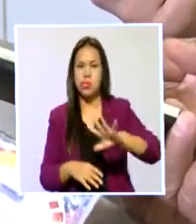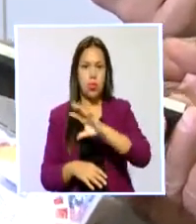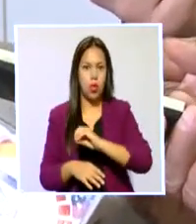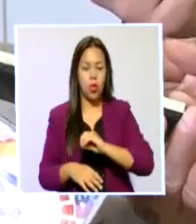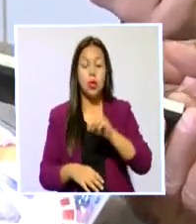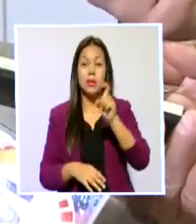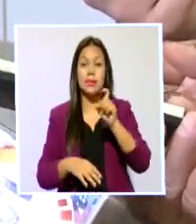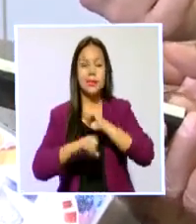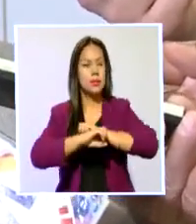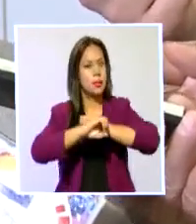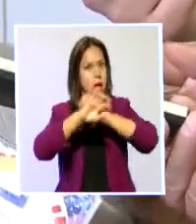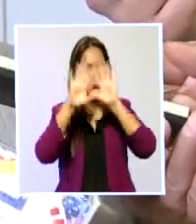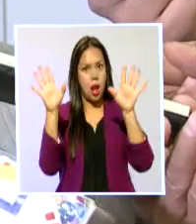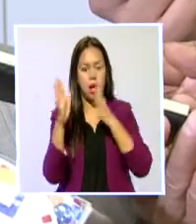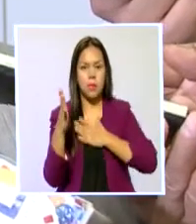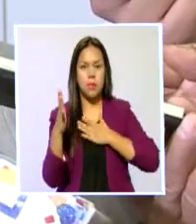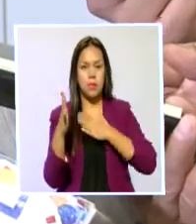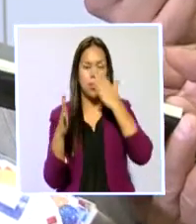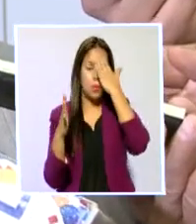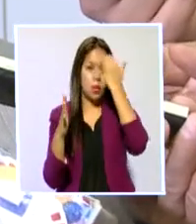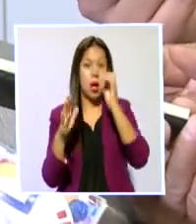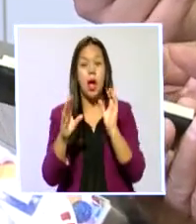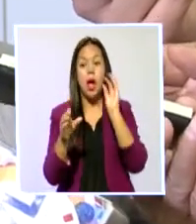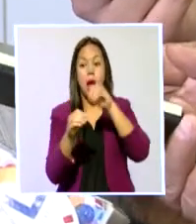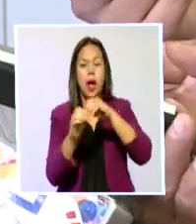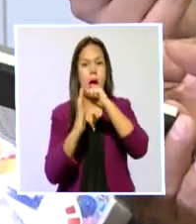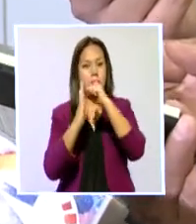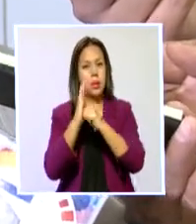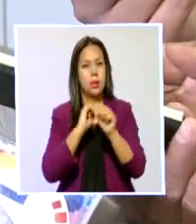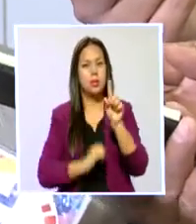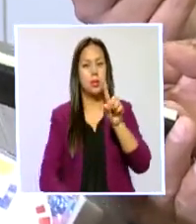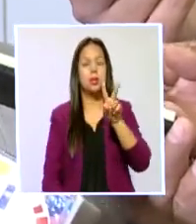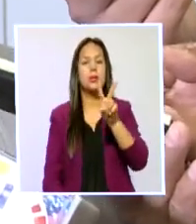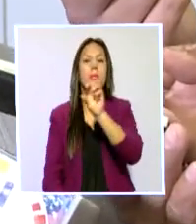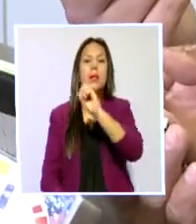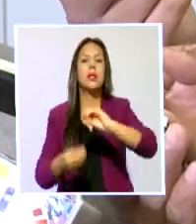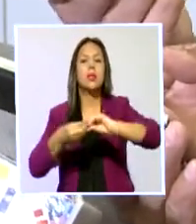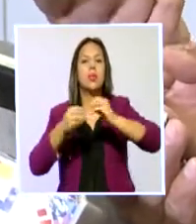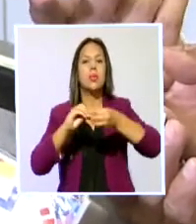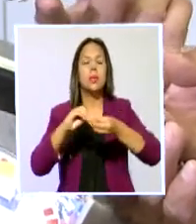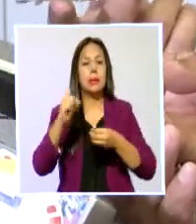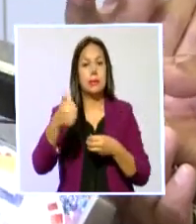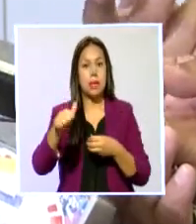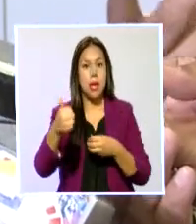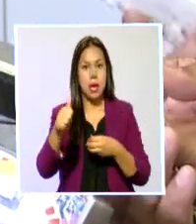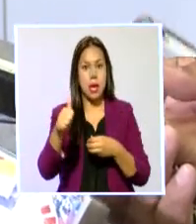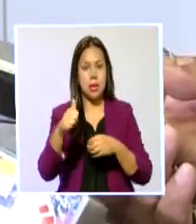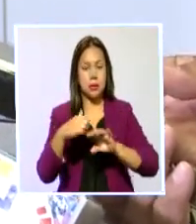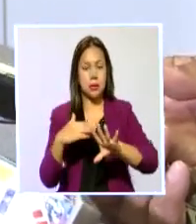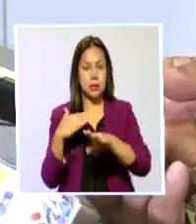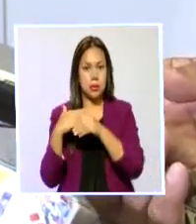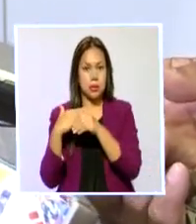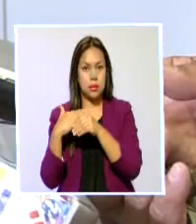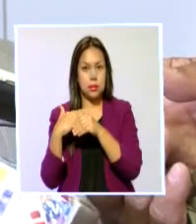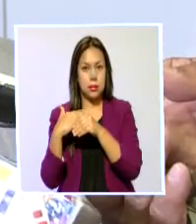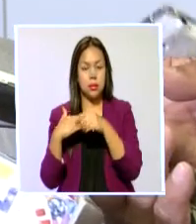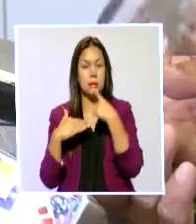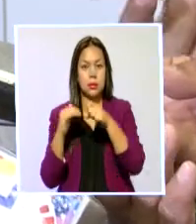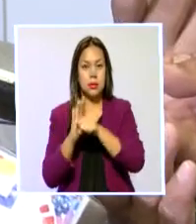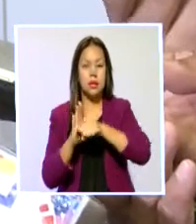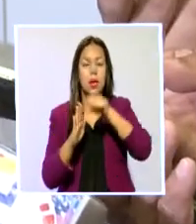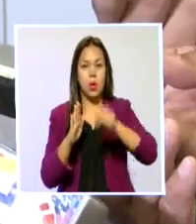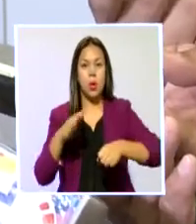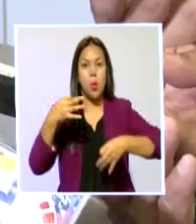¿por qué razón dentro del artículo 120, numeral 10, está incorporado como